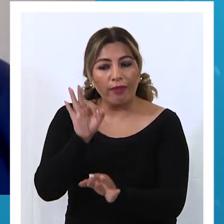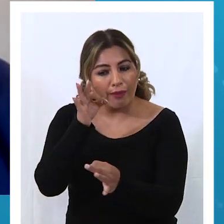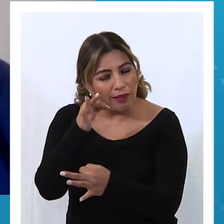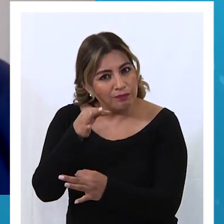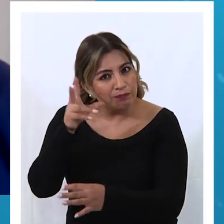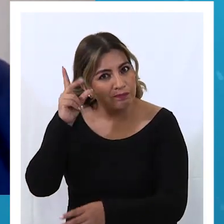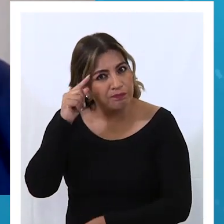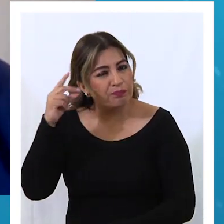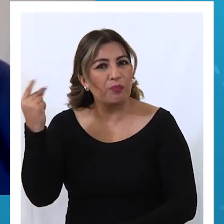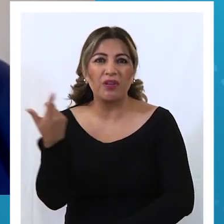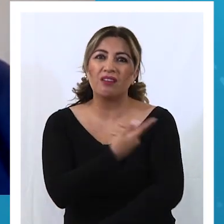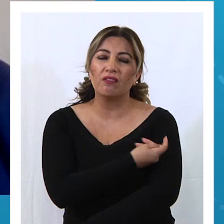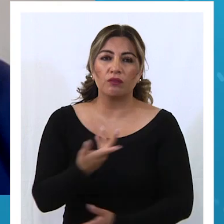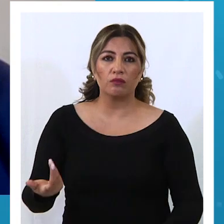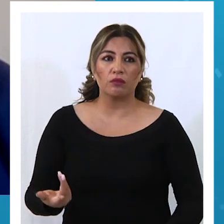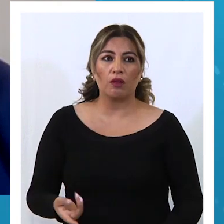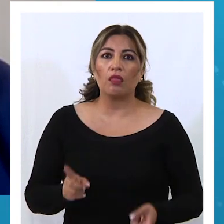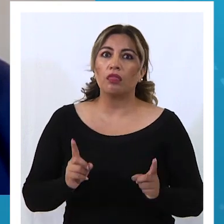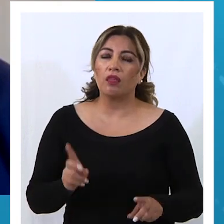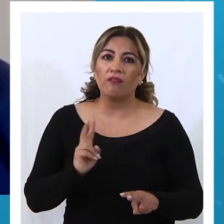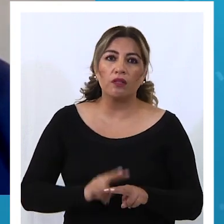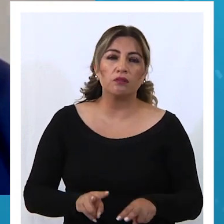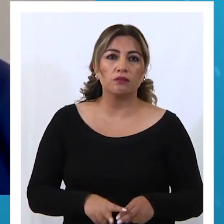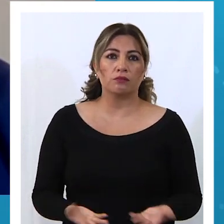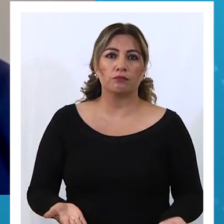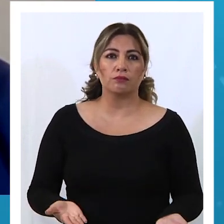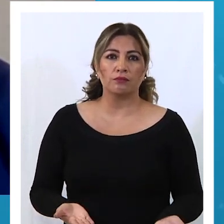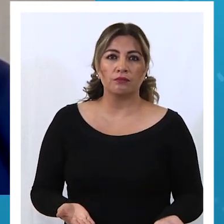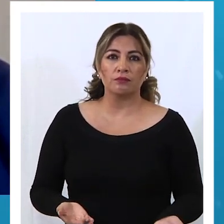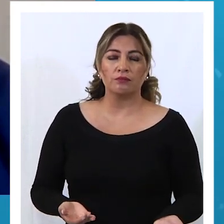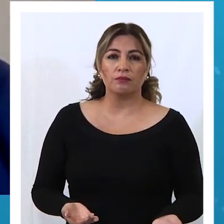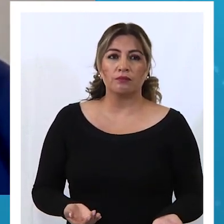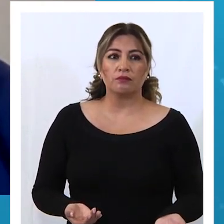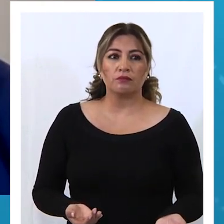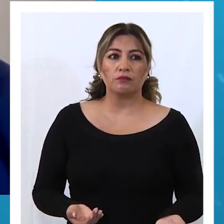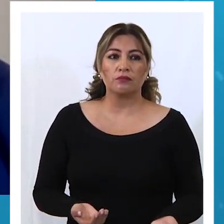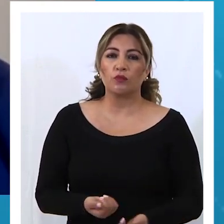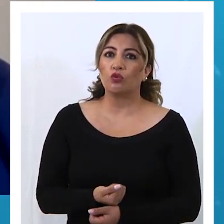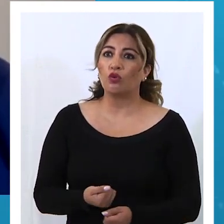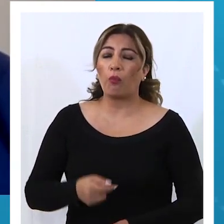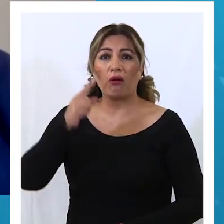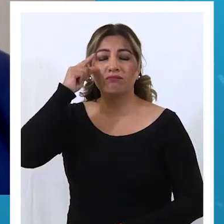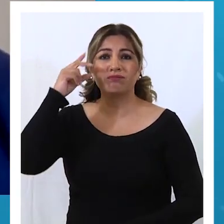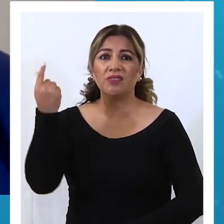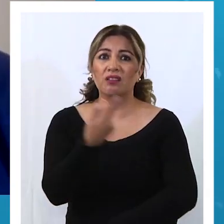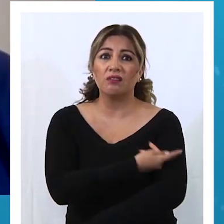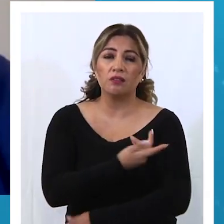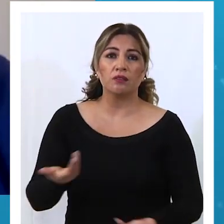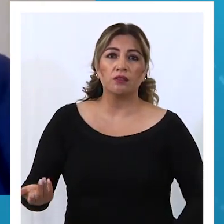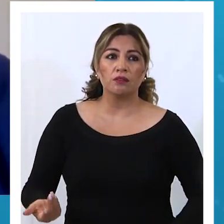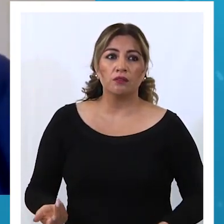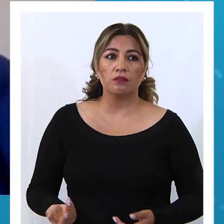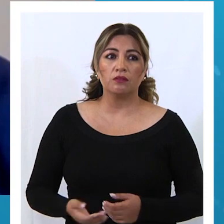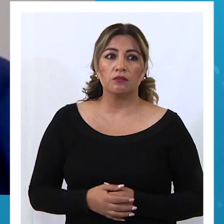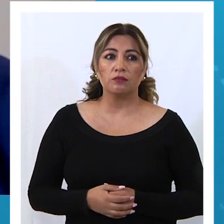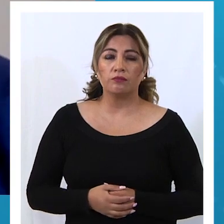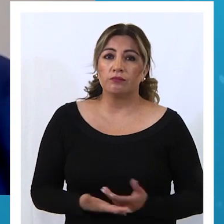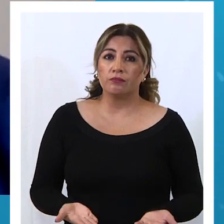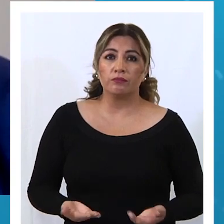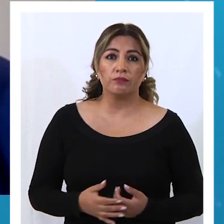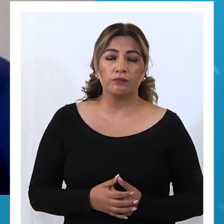vacuna. Y en el fondo, algo hay que hacer, en algo hay que creer. Y si no podemos usar una vacuna, mejor creemos